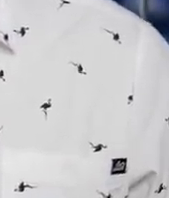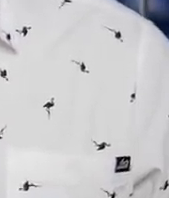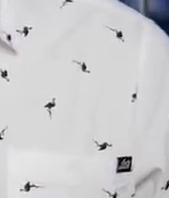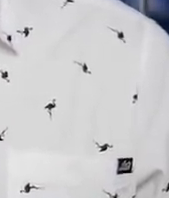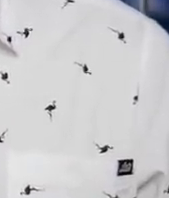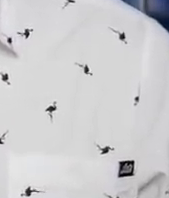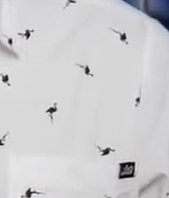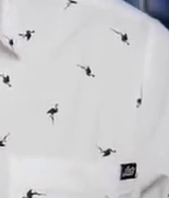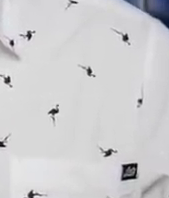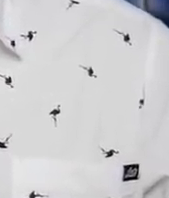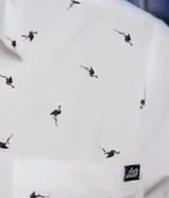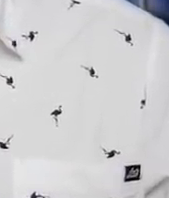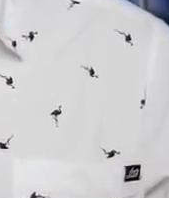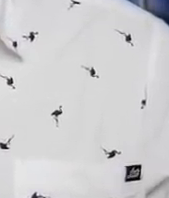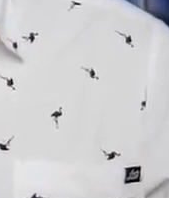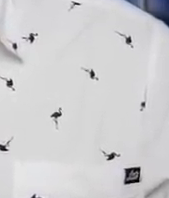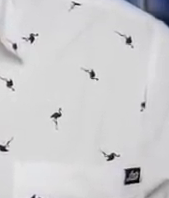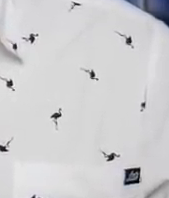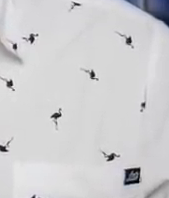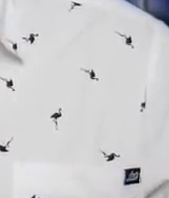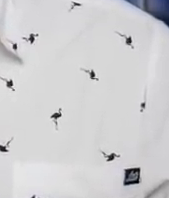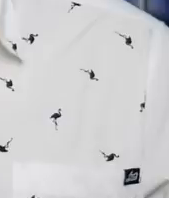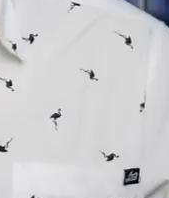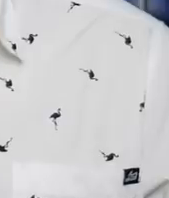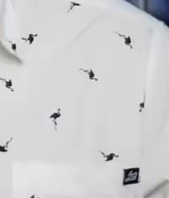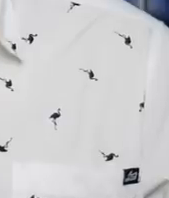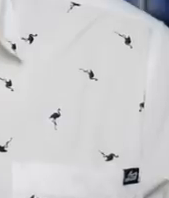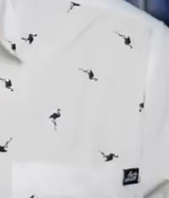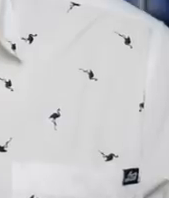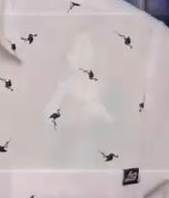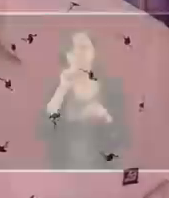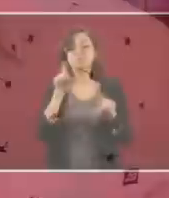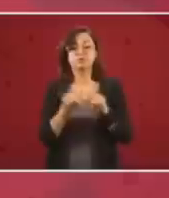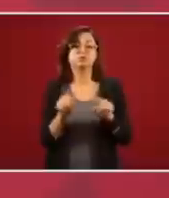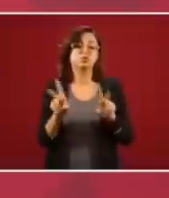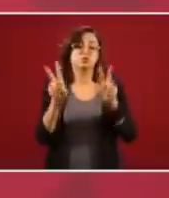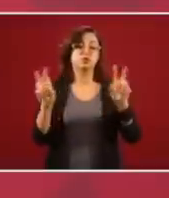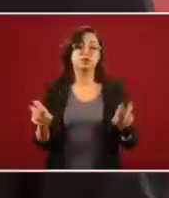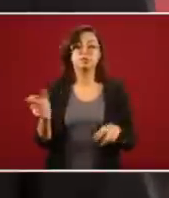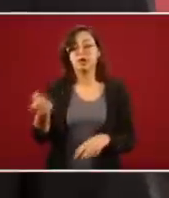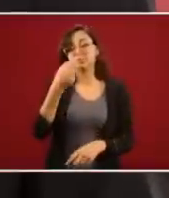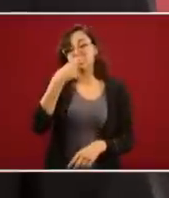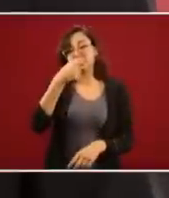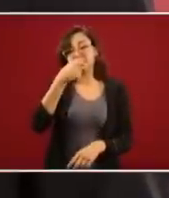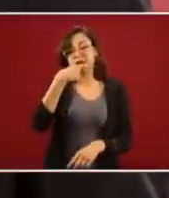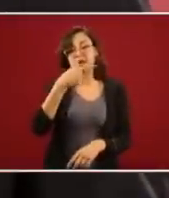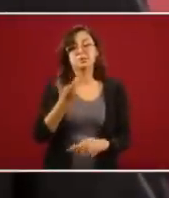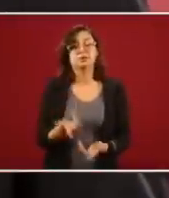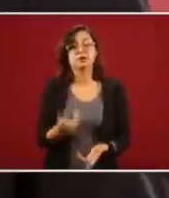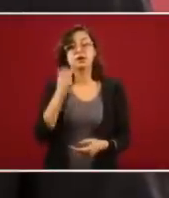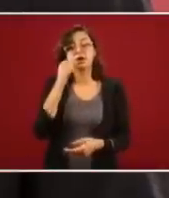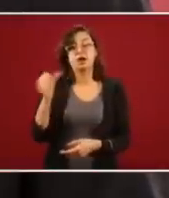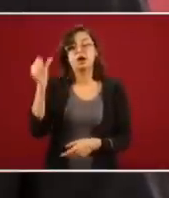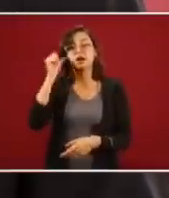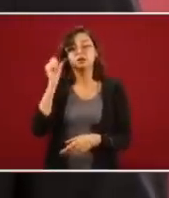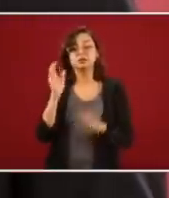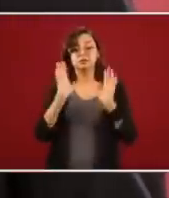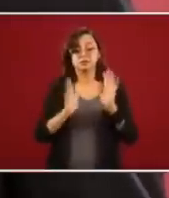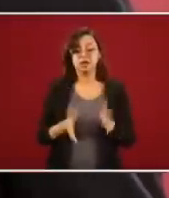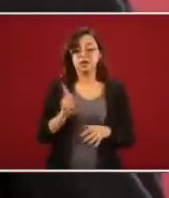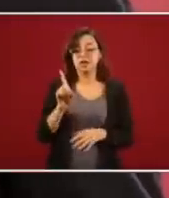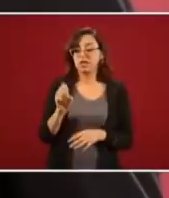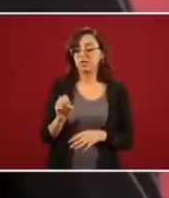pero en particular de estos dos, las medicinas. Este fue el anuncio del presidente. Ayer se publicó ya en el Diario